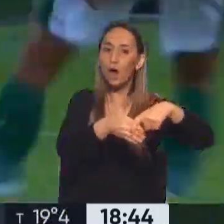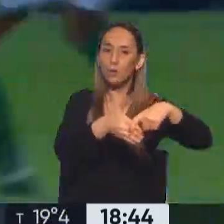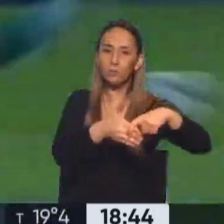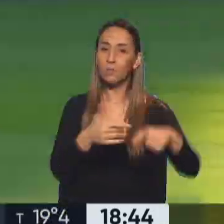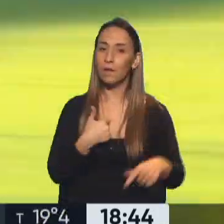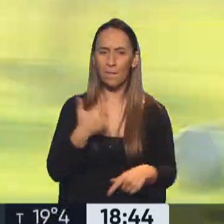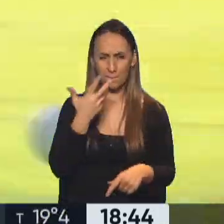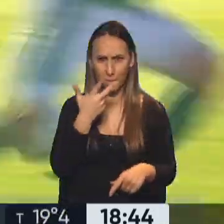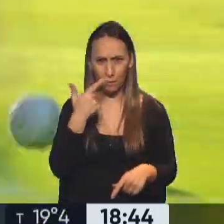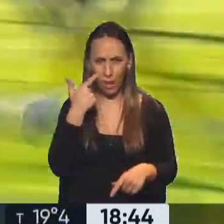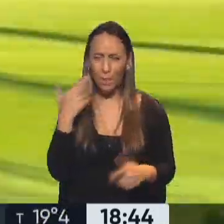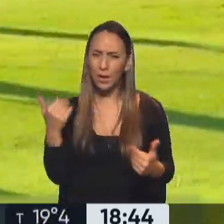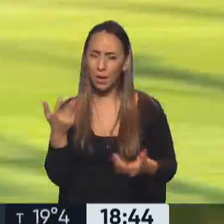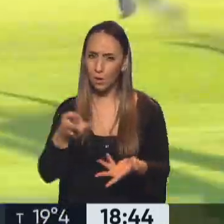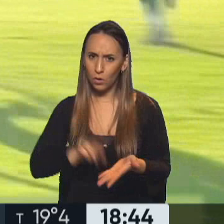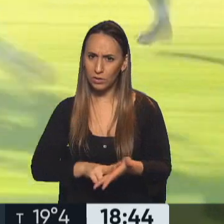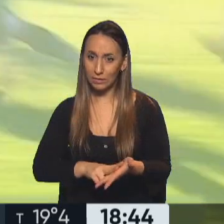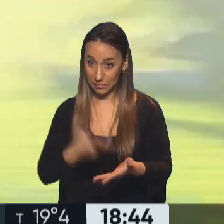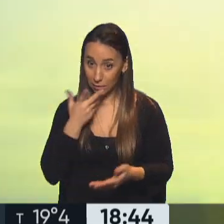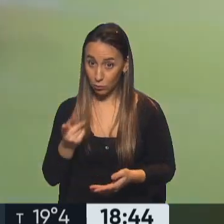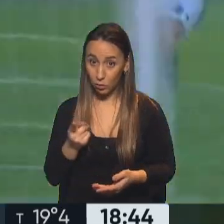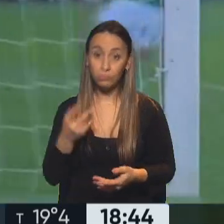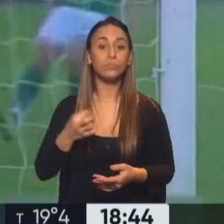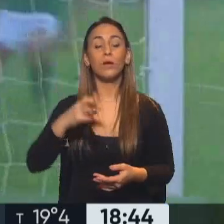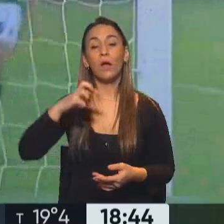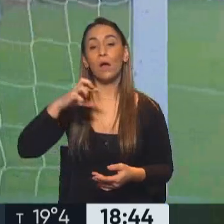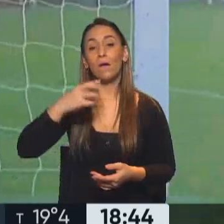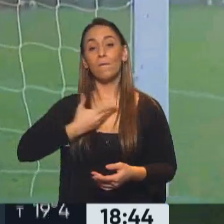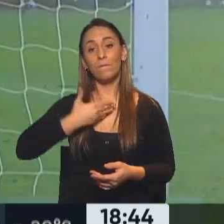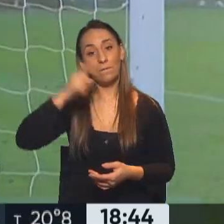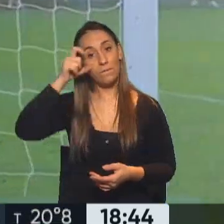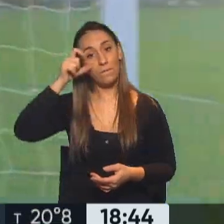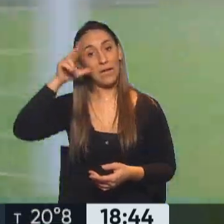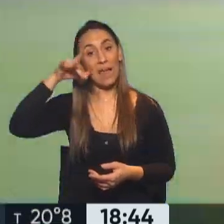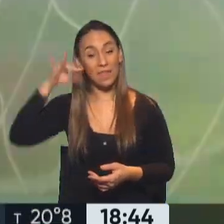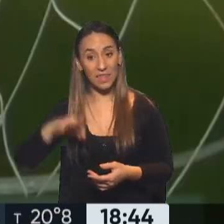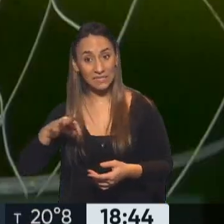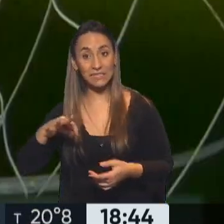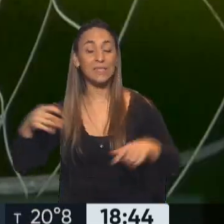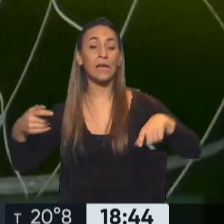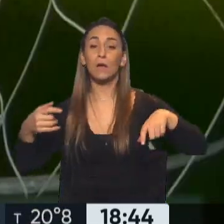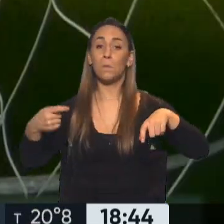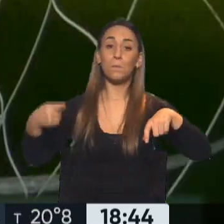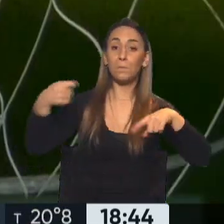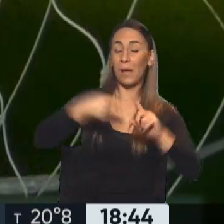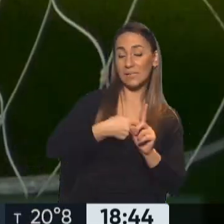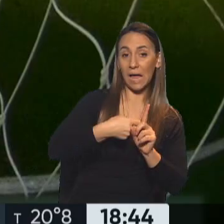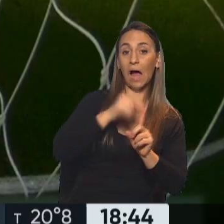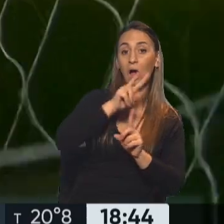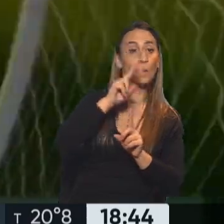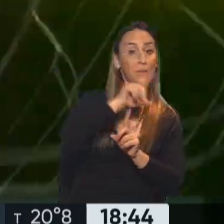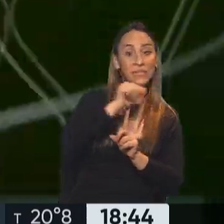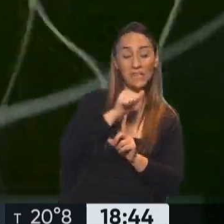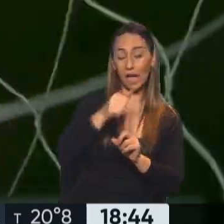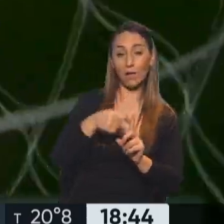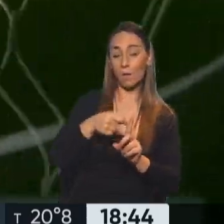lo relató. ¿Te gustó? Me Paul gustó Fernández lo... Villa al ángulo. Me encantó. Me encantó. Y si fue encantó. Así. Te das